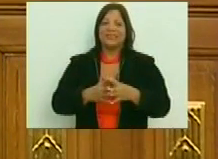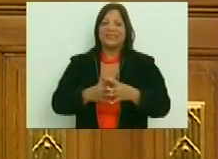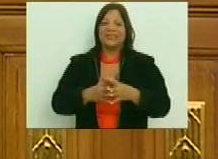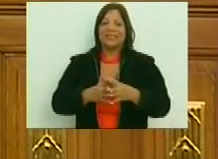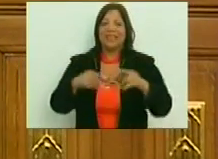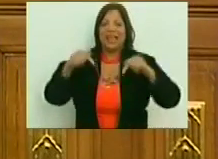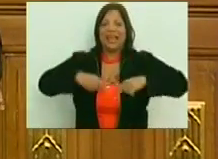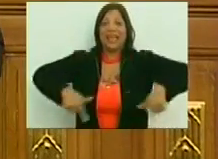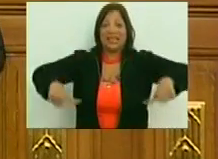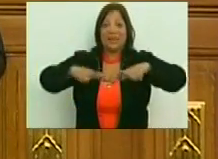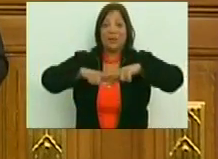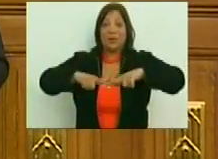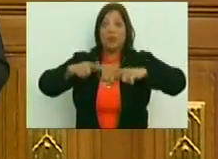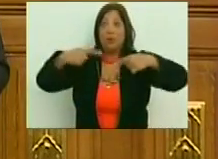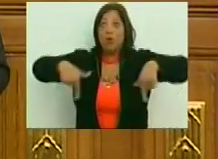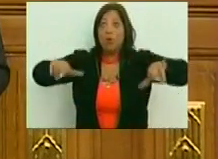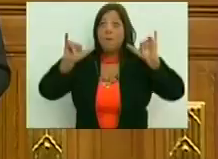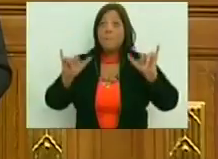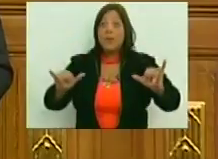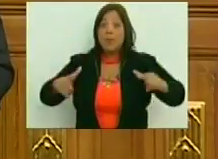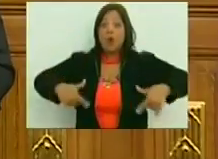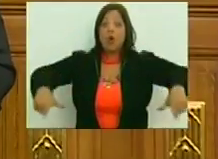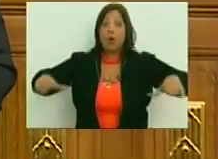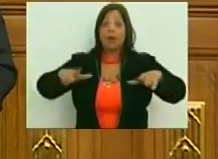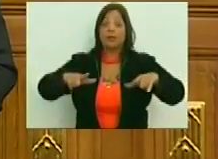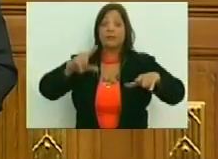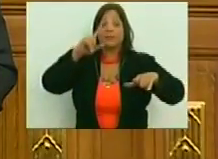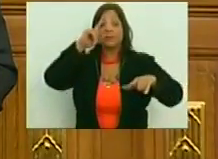En este mismo hemiciclo,